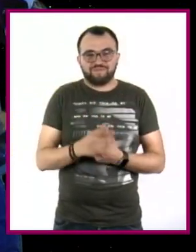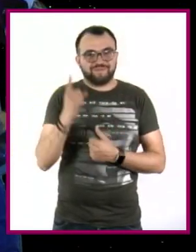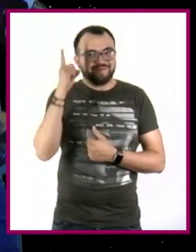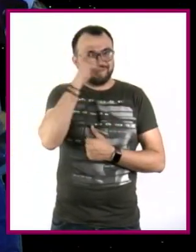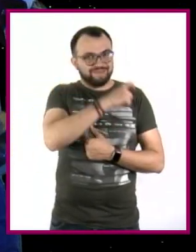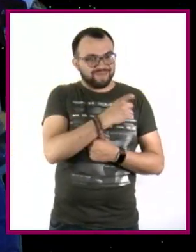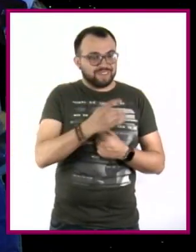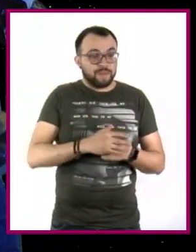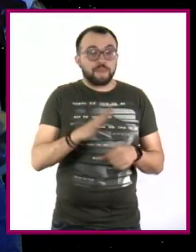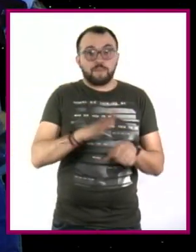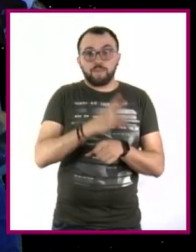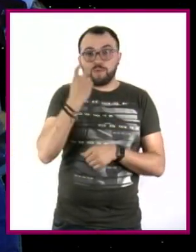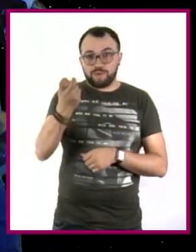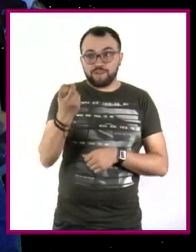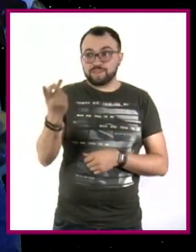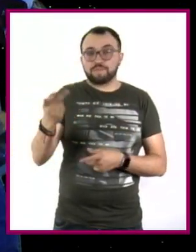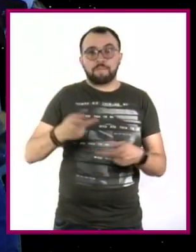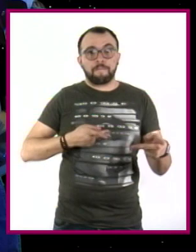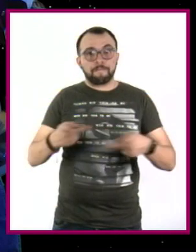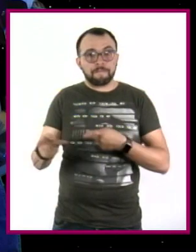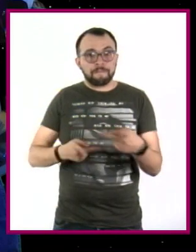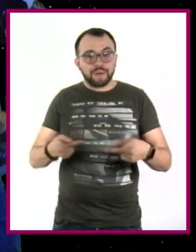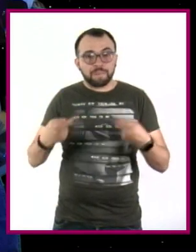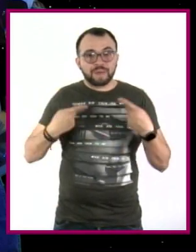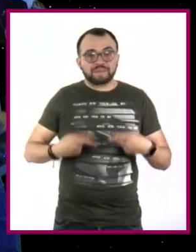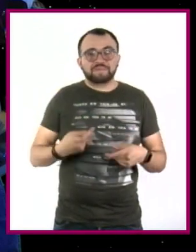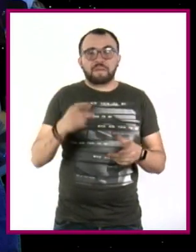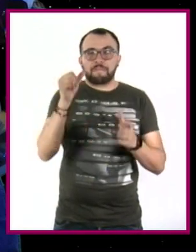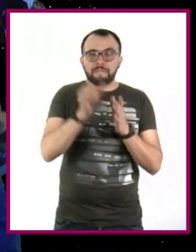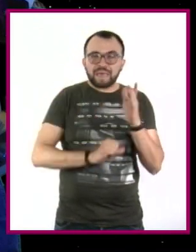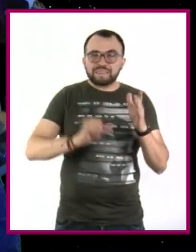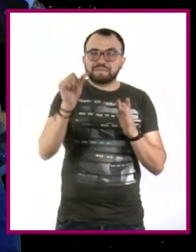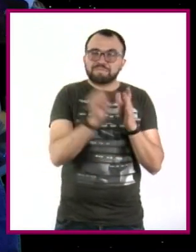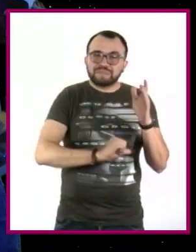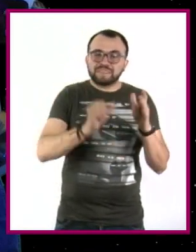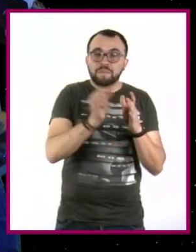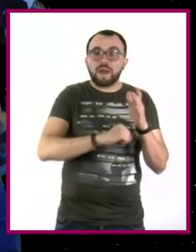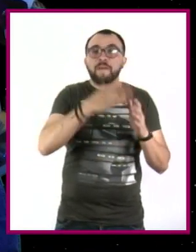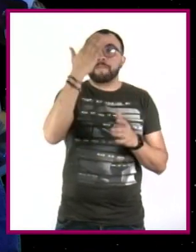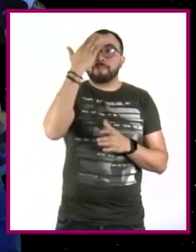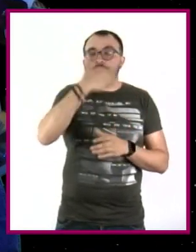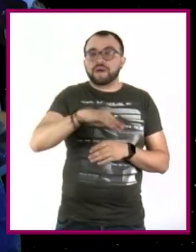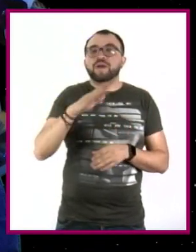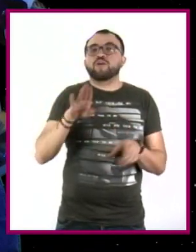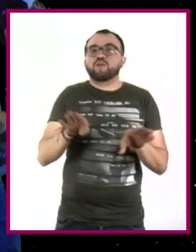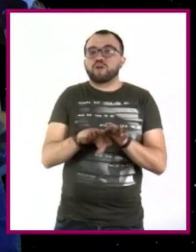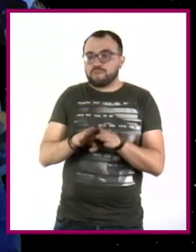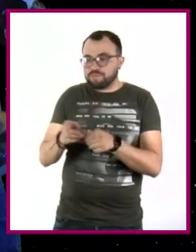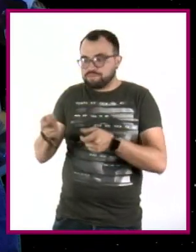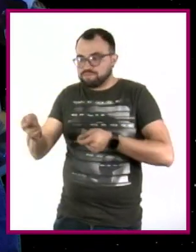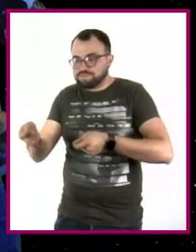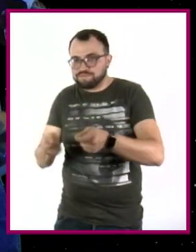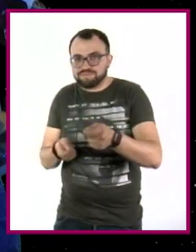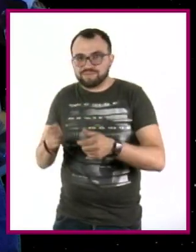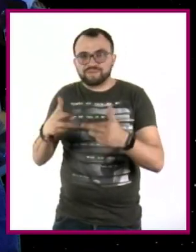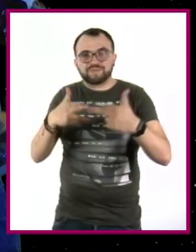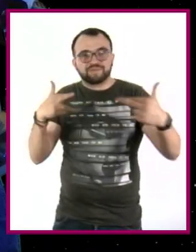eso es que los astronautas se preparan durante meses para saber qué cortar y cómo manipular los cables que hay que